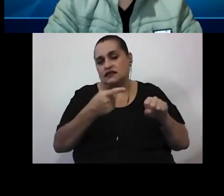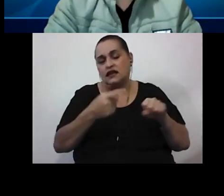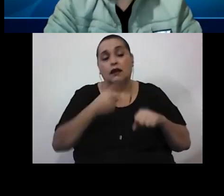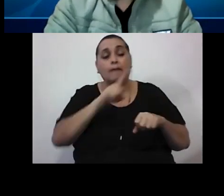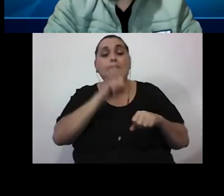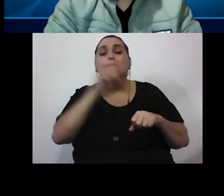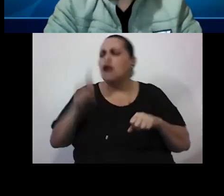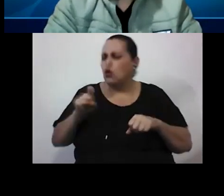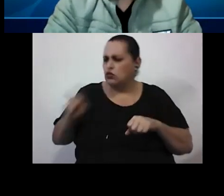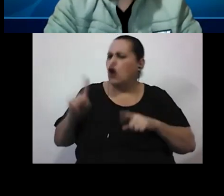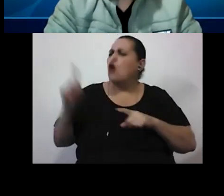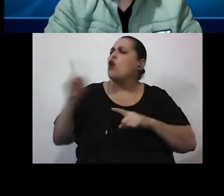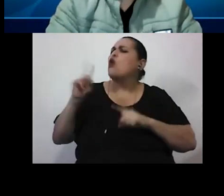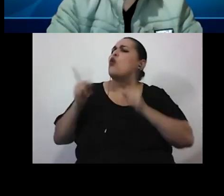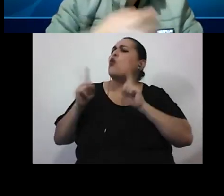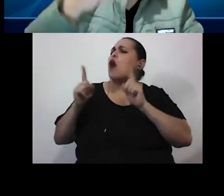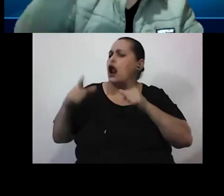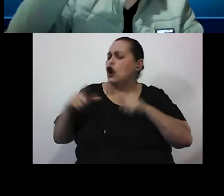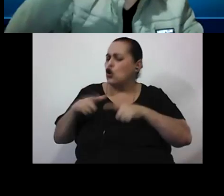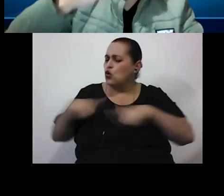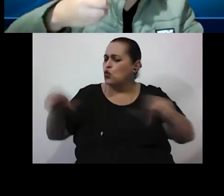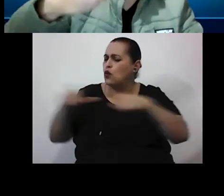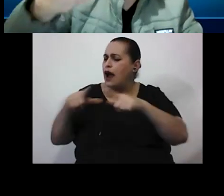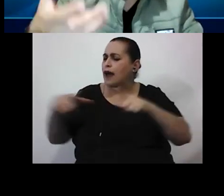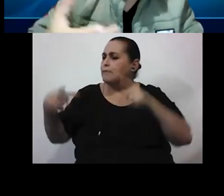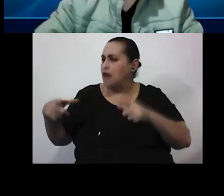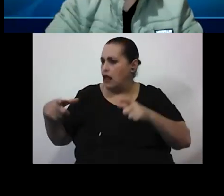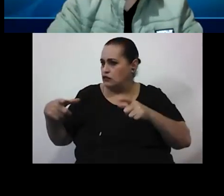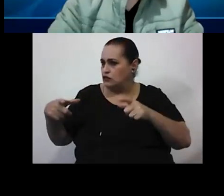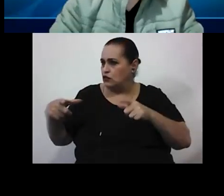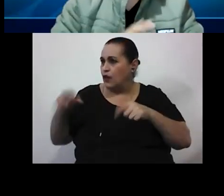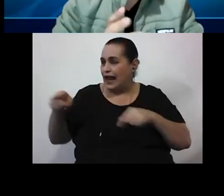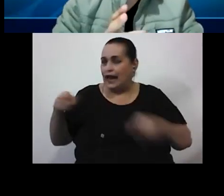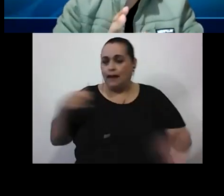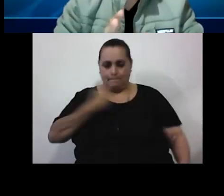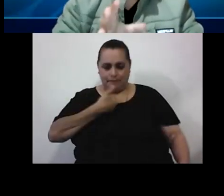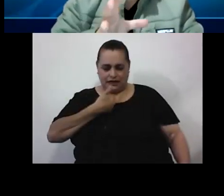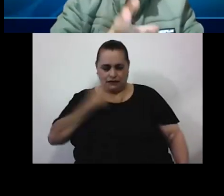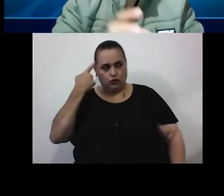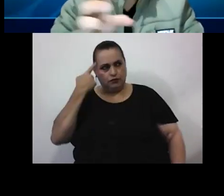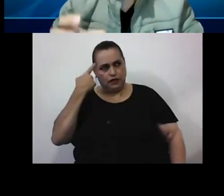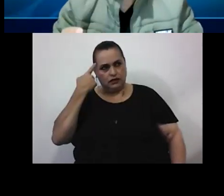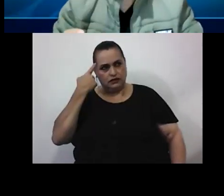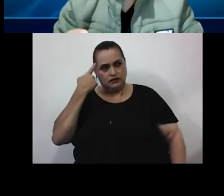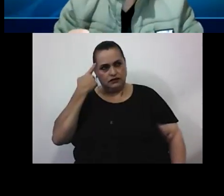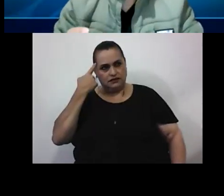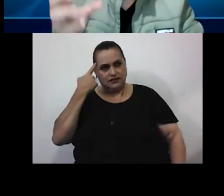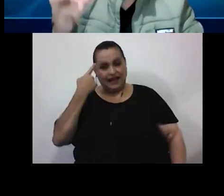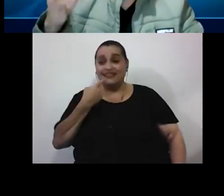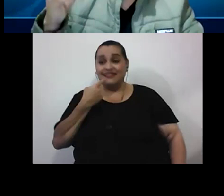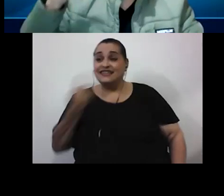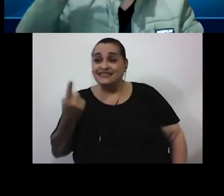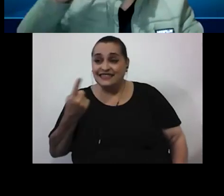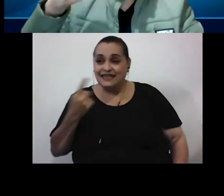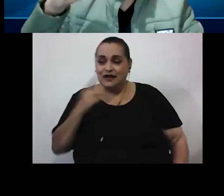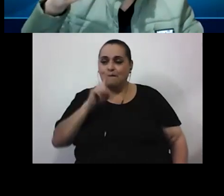¿cuál es el lugar de tu plato? ¿Verdad? Y que él haga esa reflexión interna y puede hacerlo. Entonces, esa es la diferencia entre decir y preguntar.